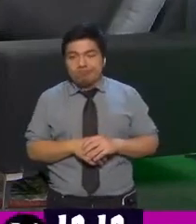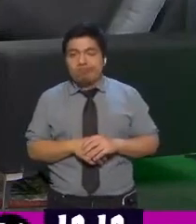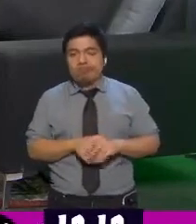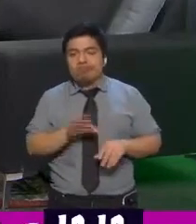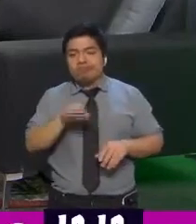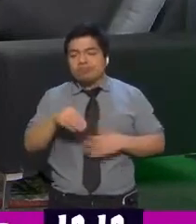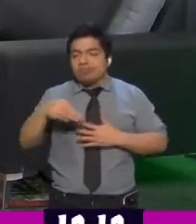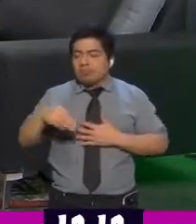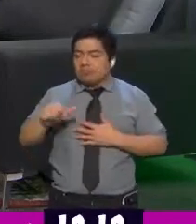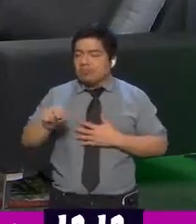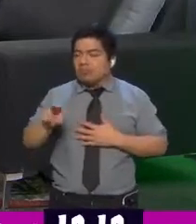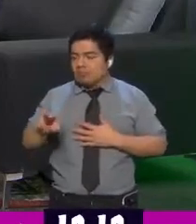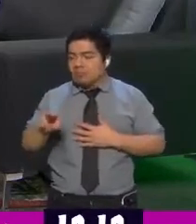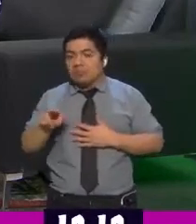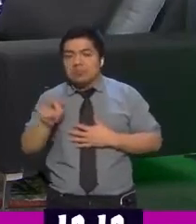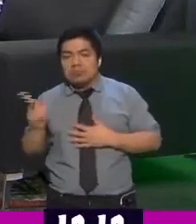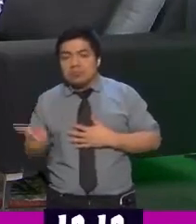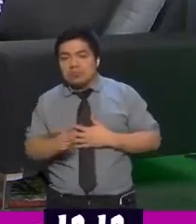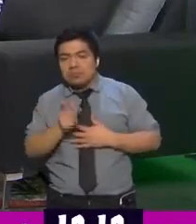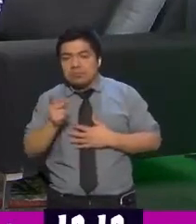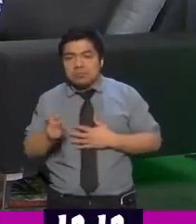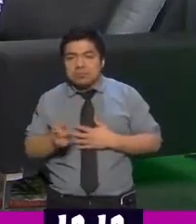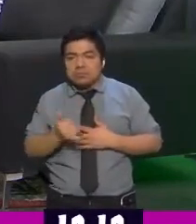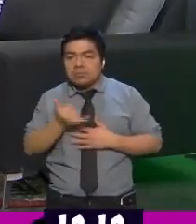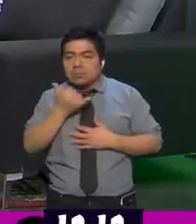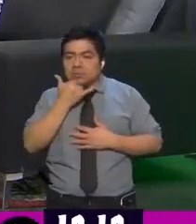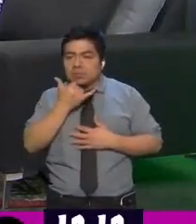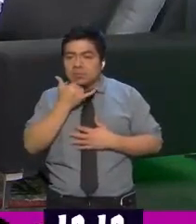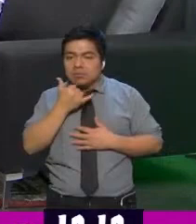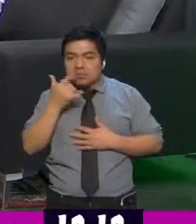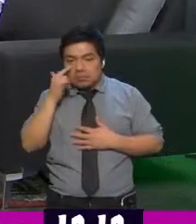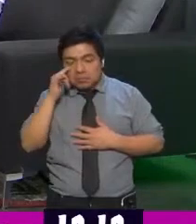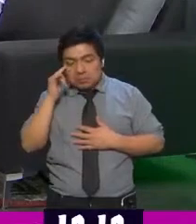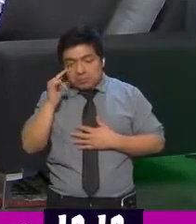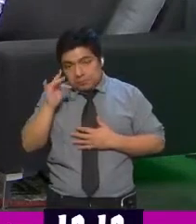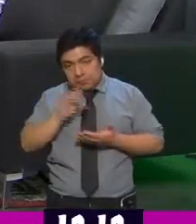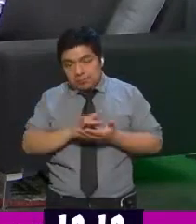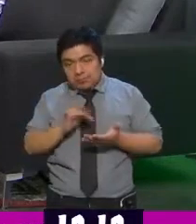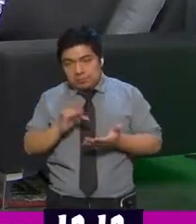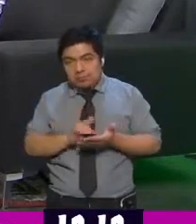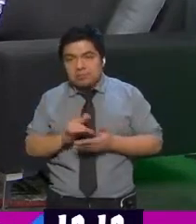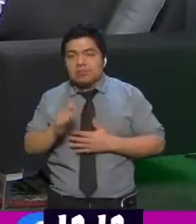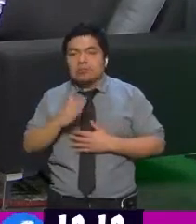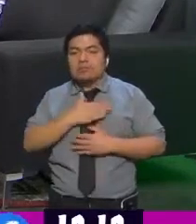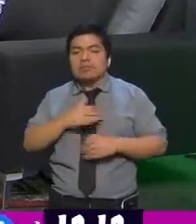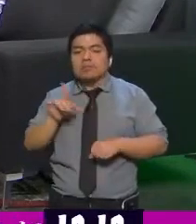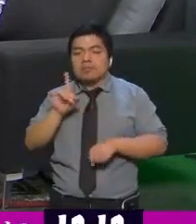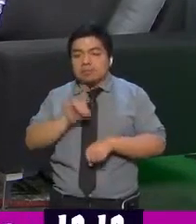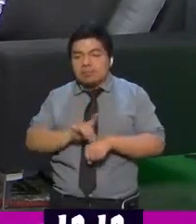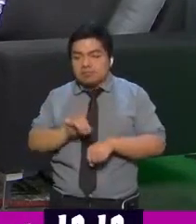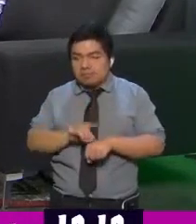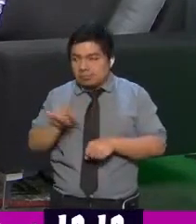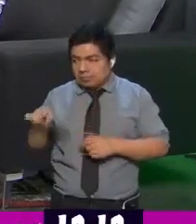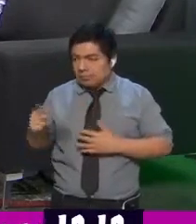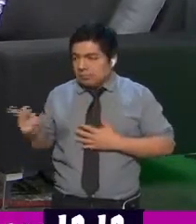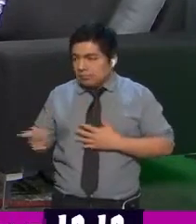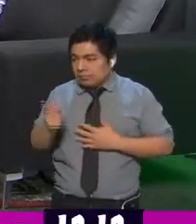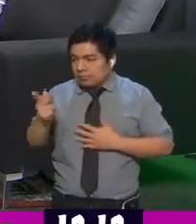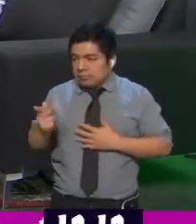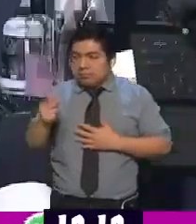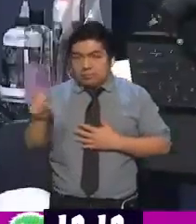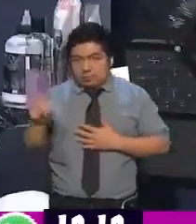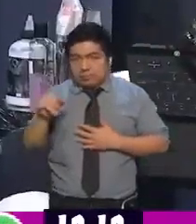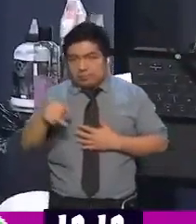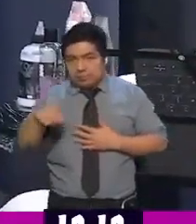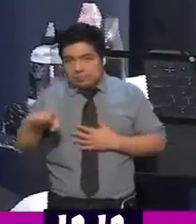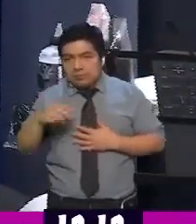querido Mauricio Aquí hay una pregunta Perdón perdon chicos Sandra Estrada nos pregunta Buen día pregunta para Mauricio huesca del INE